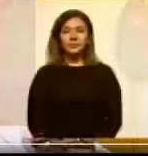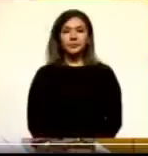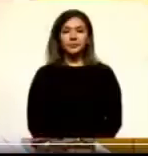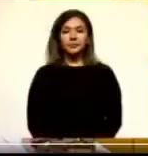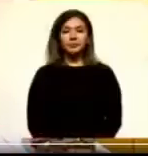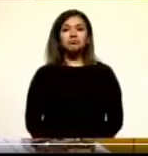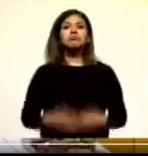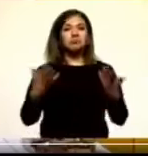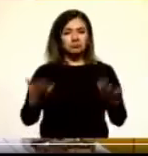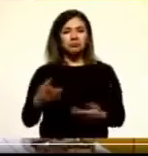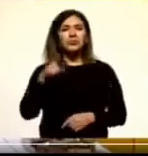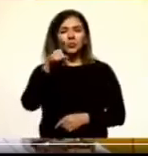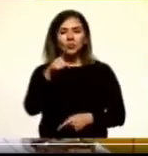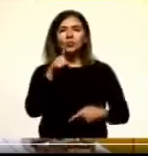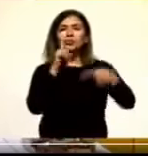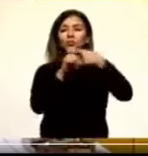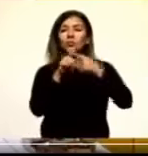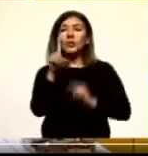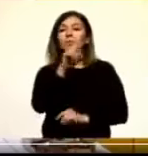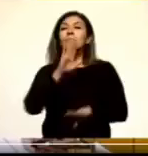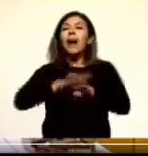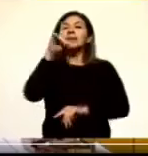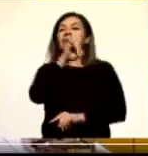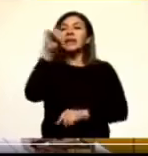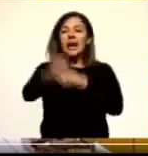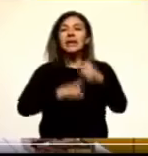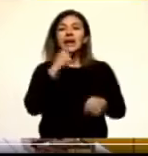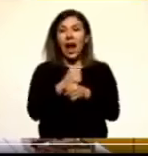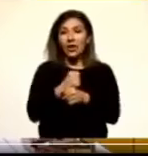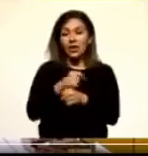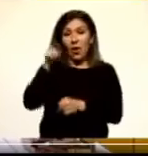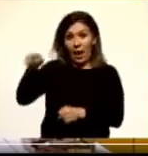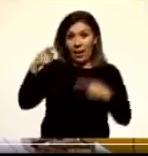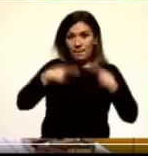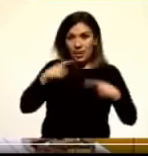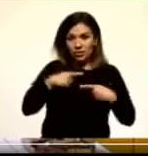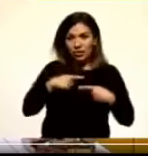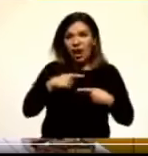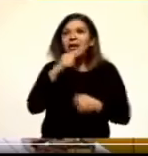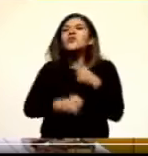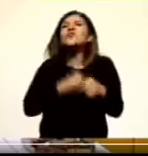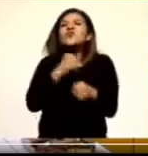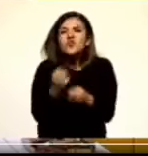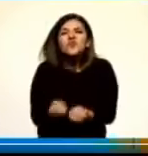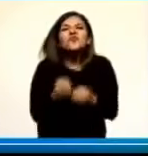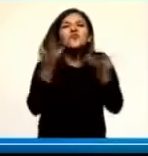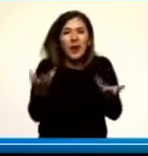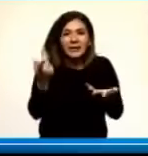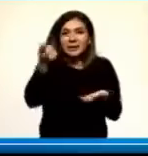Si le sumas una centena de años a esa persona, ¿cuál sería su edad? Escribe el resultado.